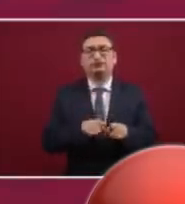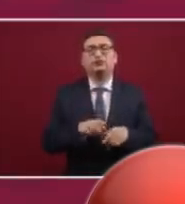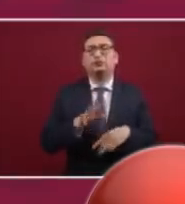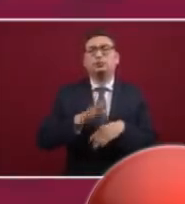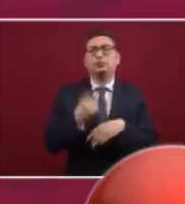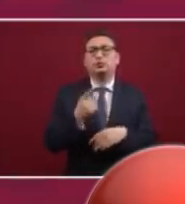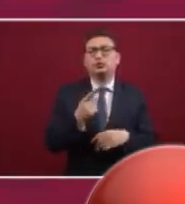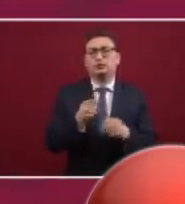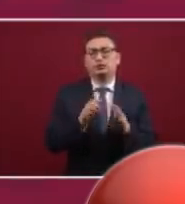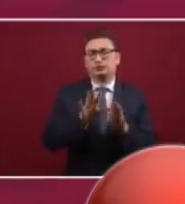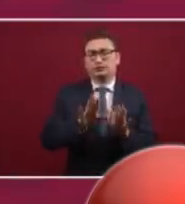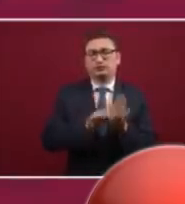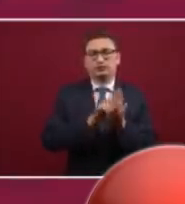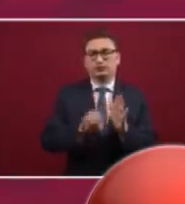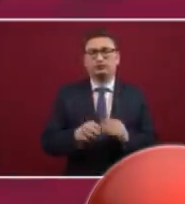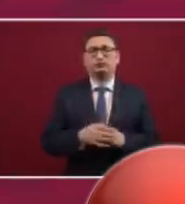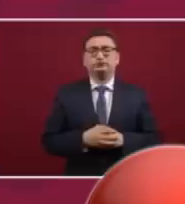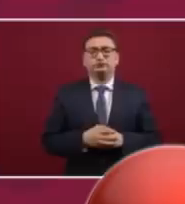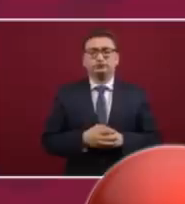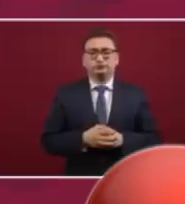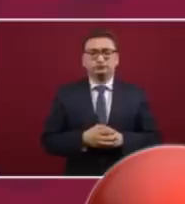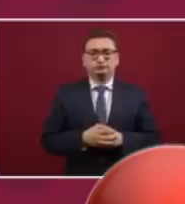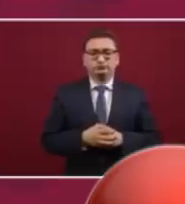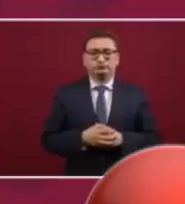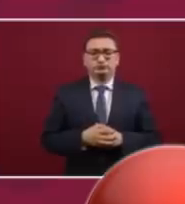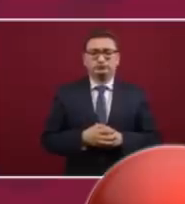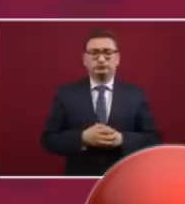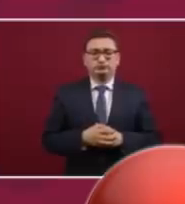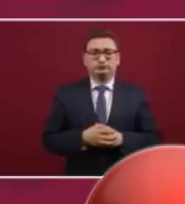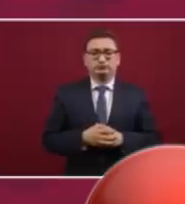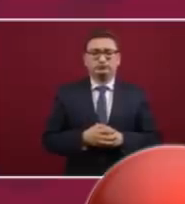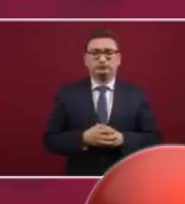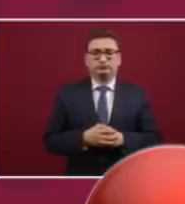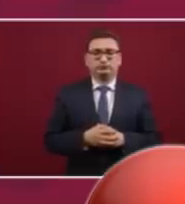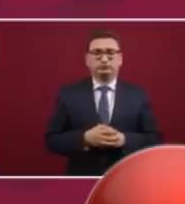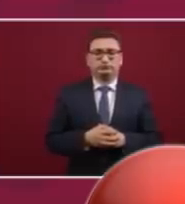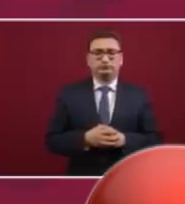se le hace para mantener